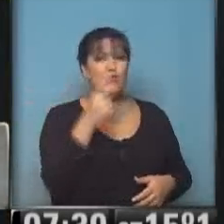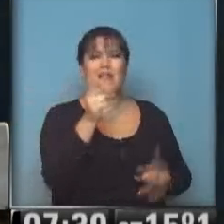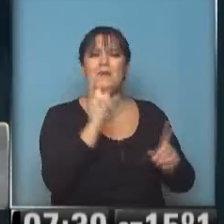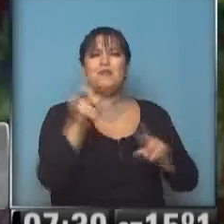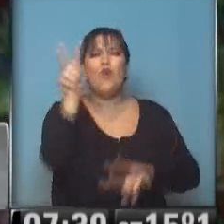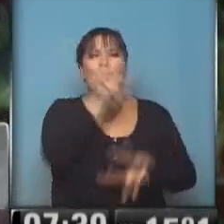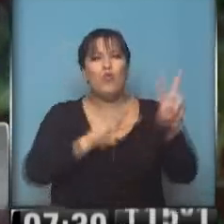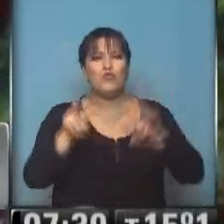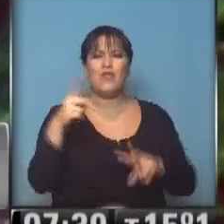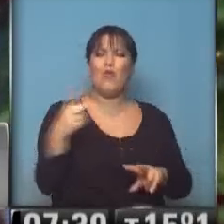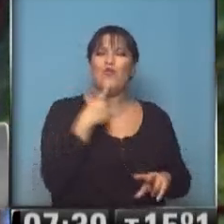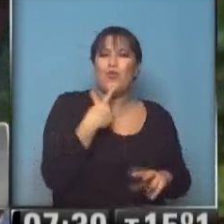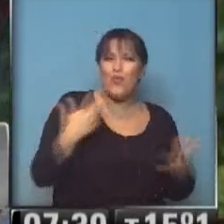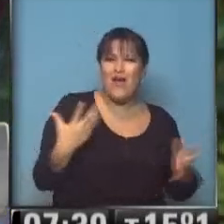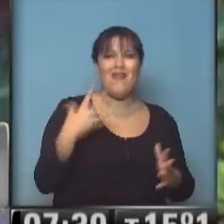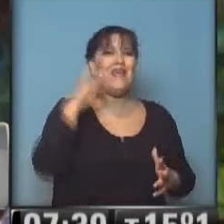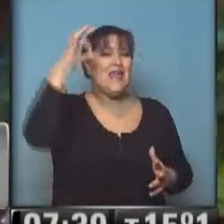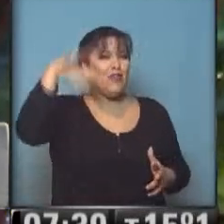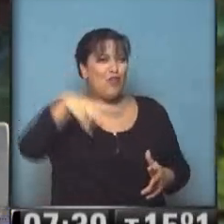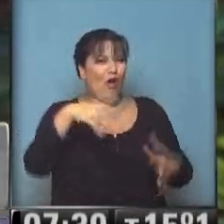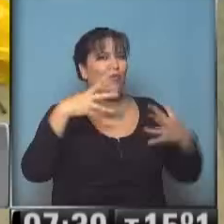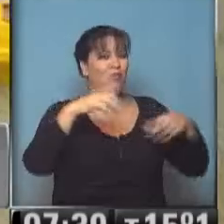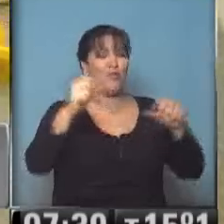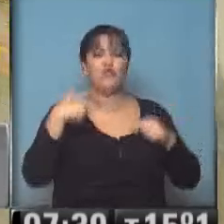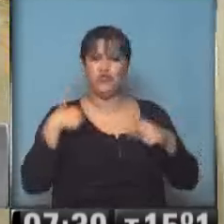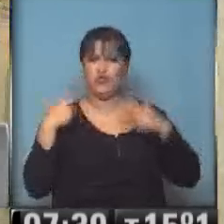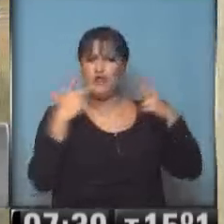cuando yo dudaba, ¿no? Y a él se lo dije, por suerte, y